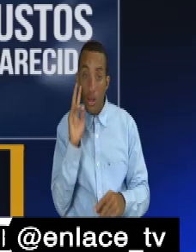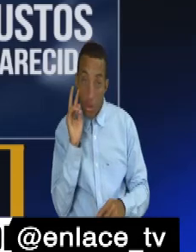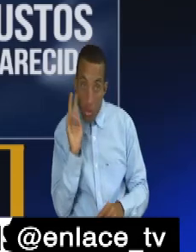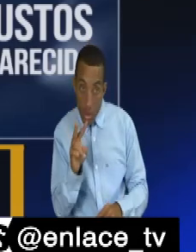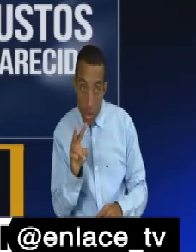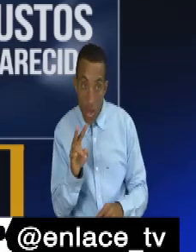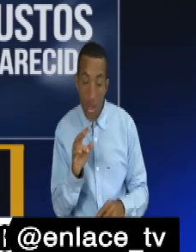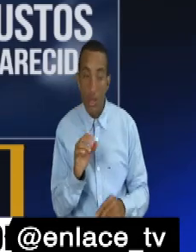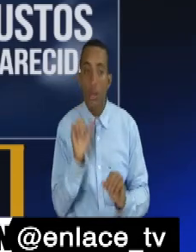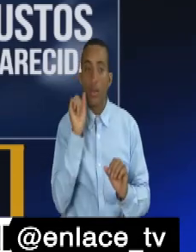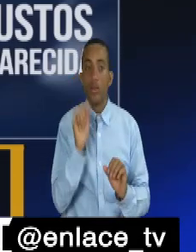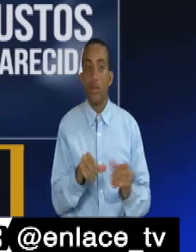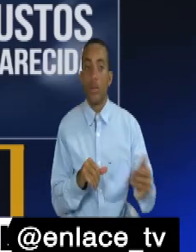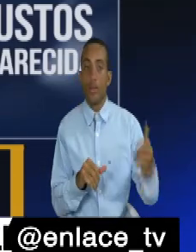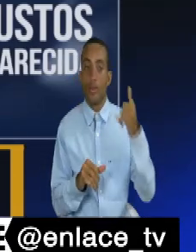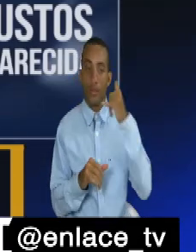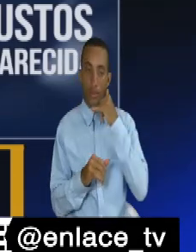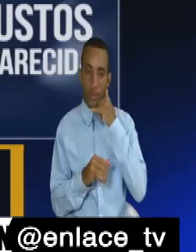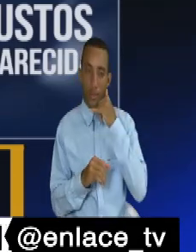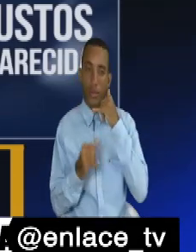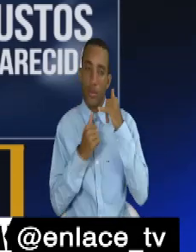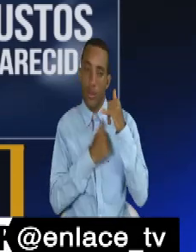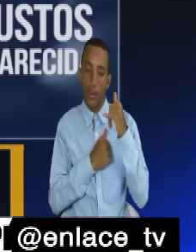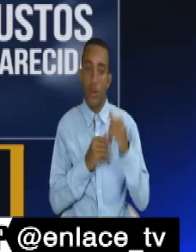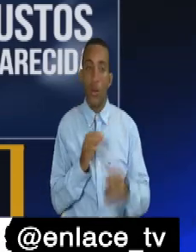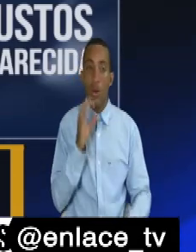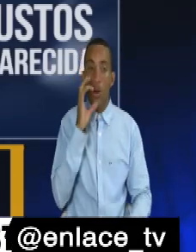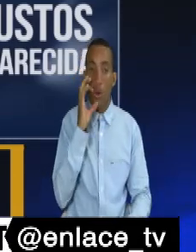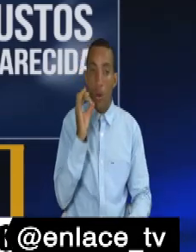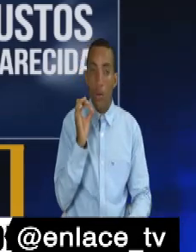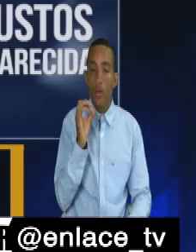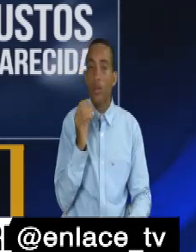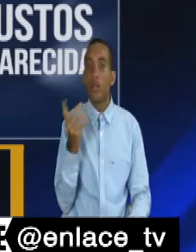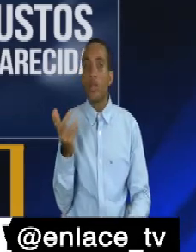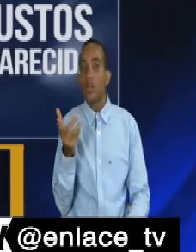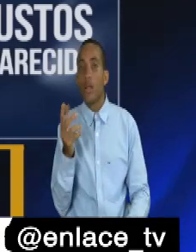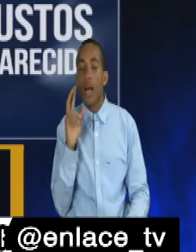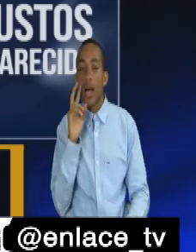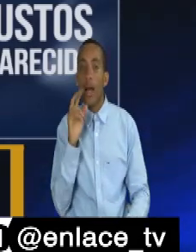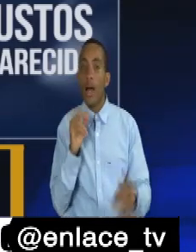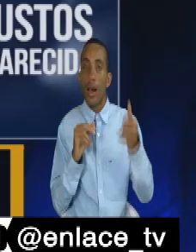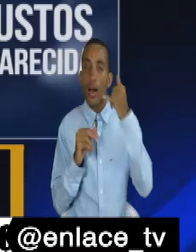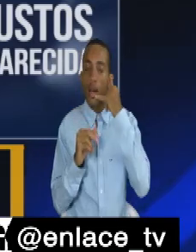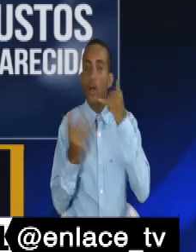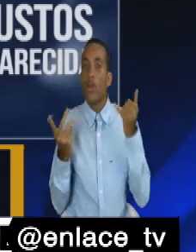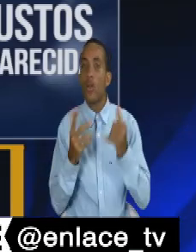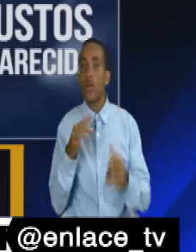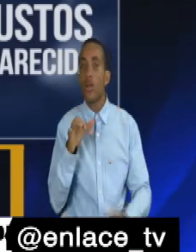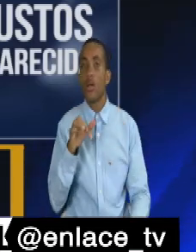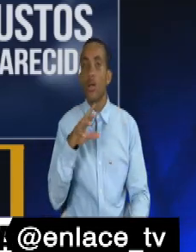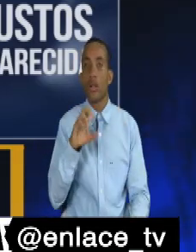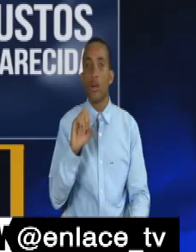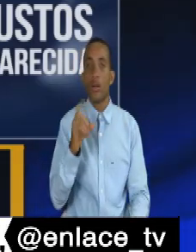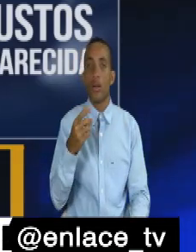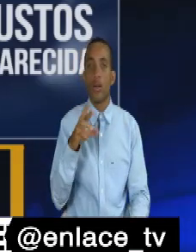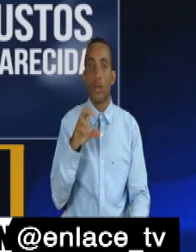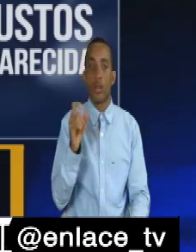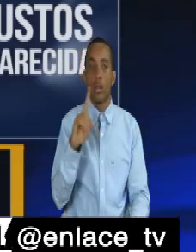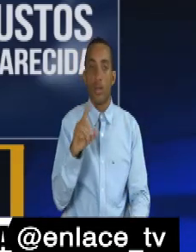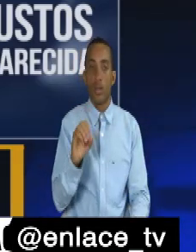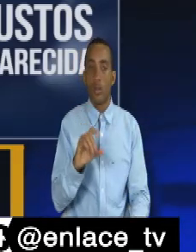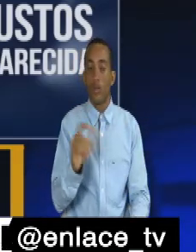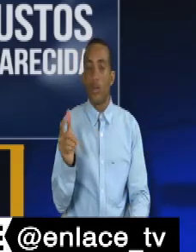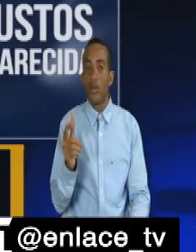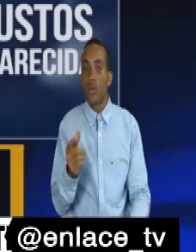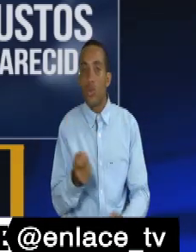como se comunicara con nosotros, y nos llamó un señor que la había visto por los lados de Progreso, vía Pozo 7, por lo del 1,